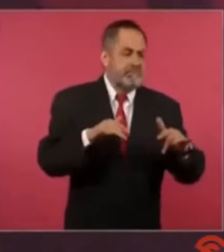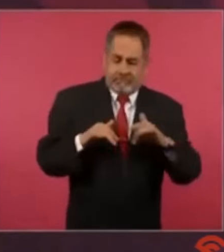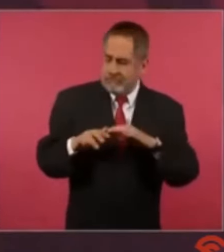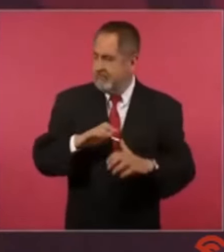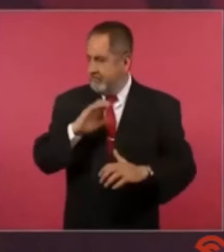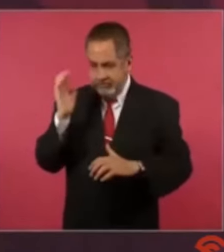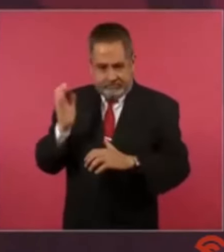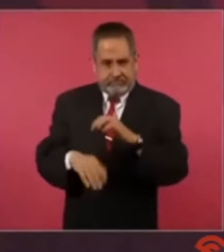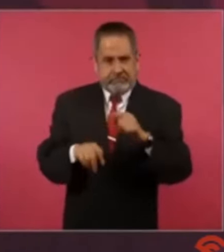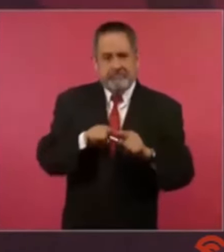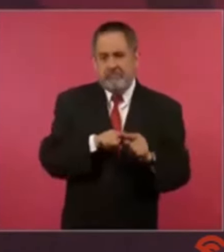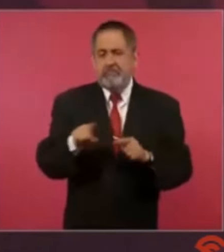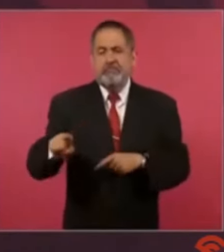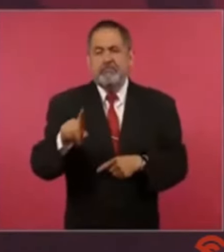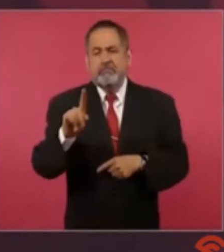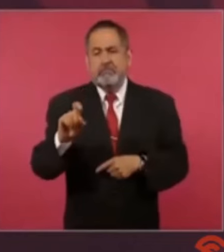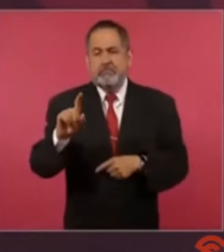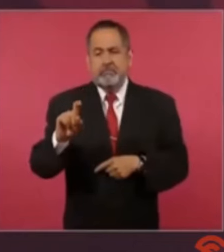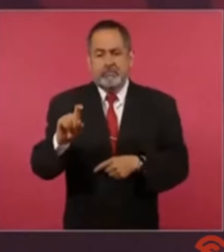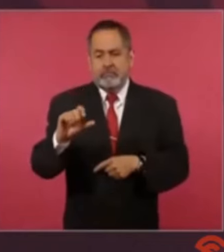Palenque a Agua Azul,